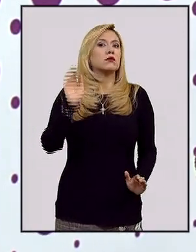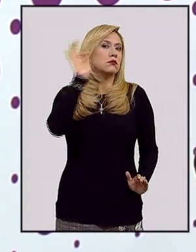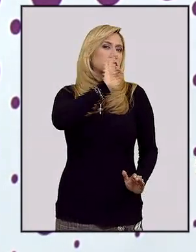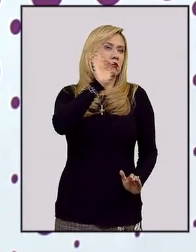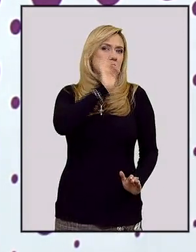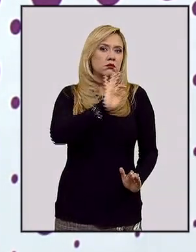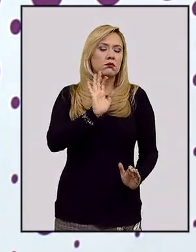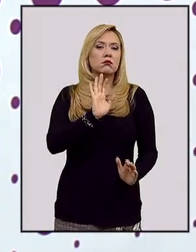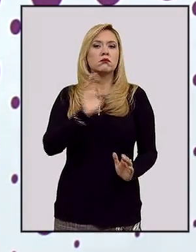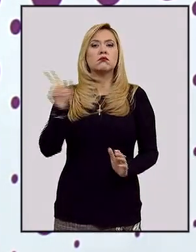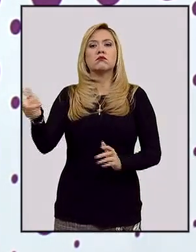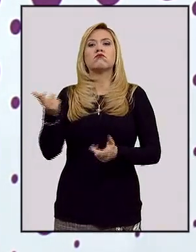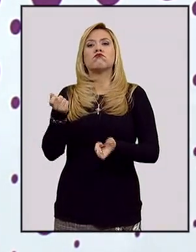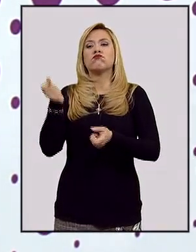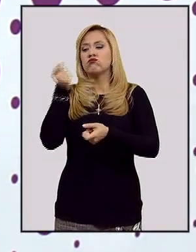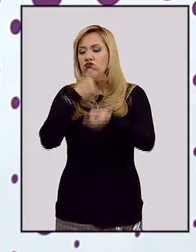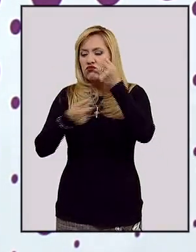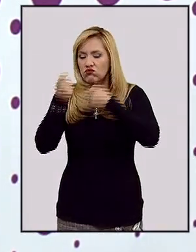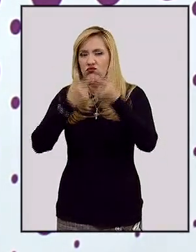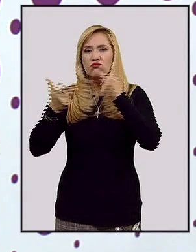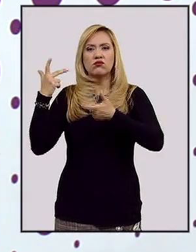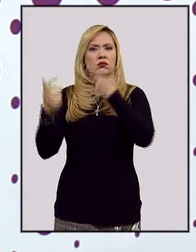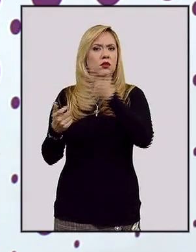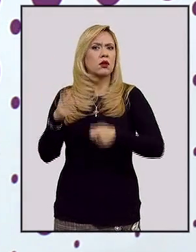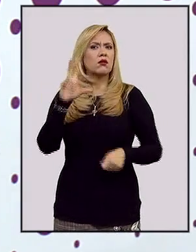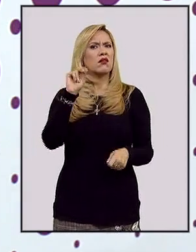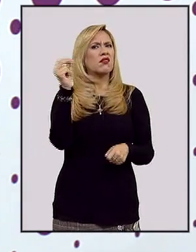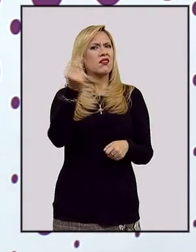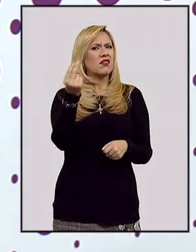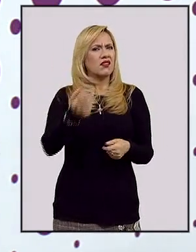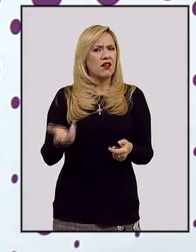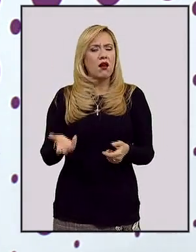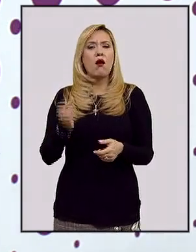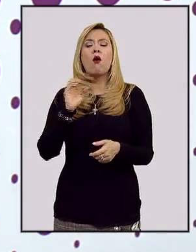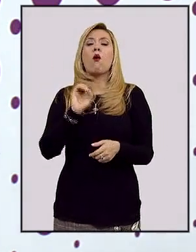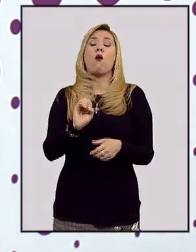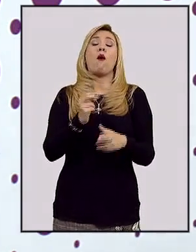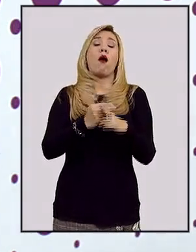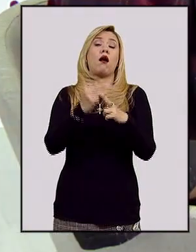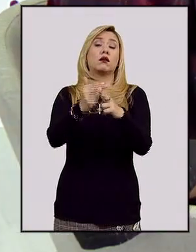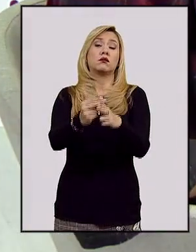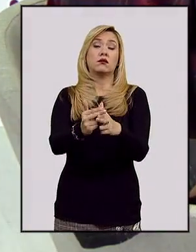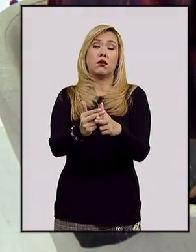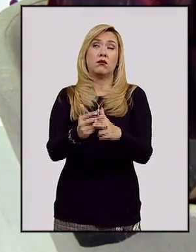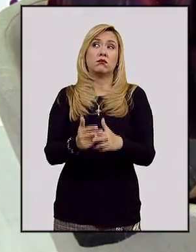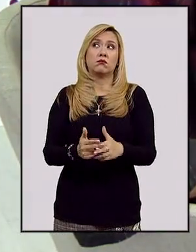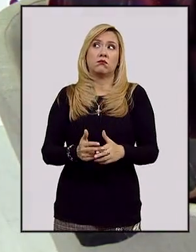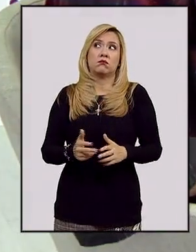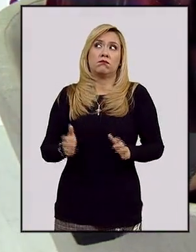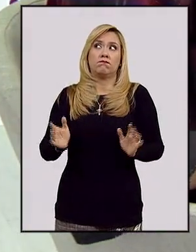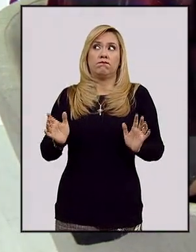tratamiento protocolario que no siempre es necesario, hasta algunas que podrán llegar a